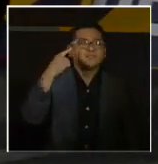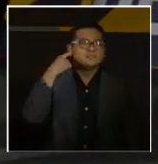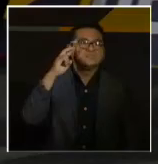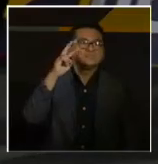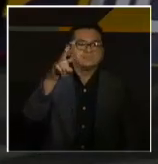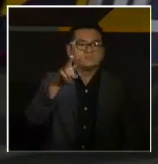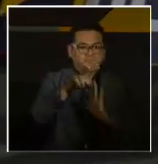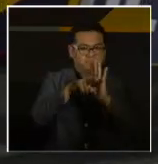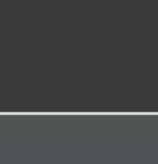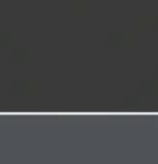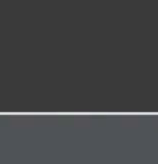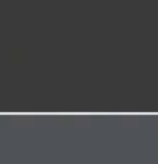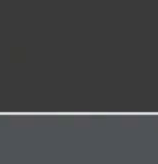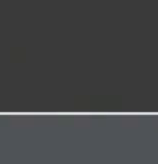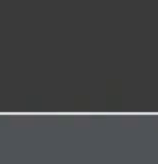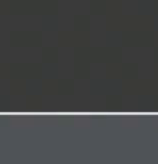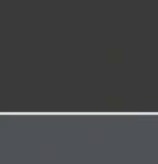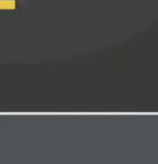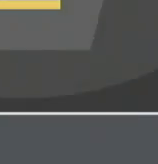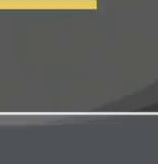Escuchamos.